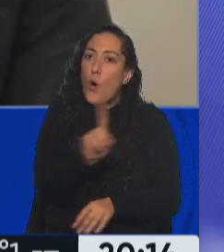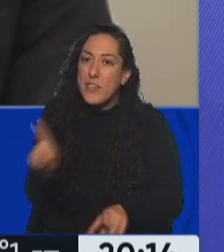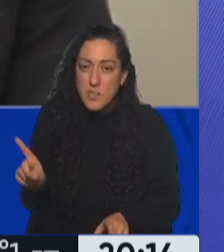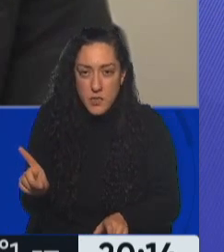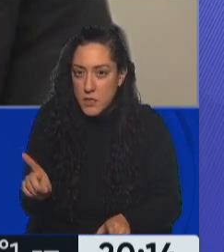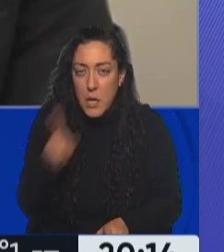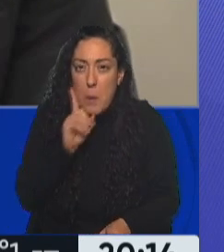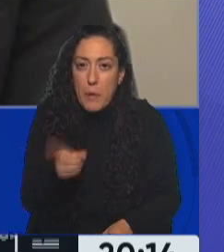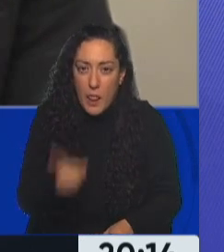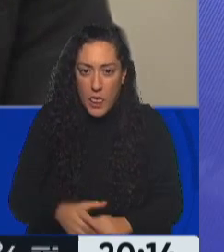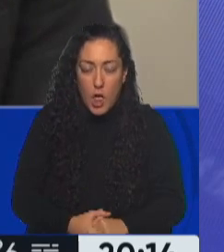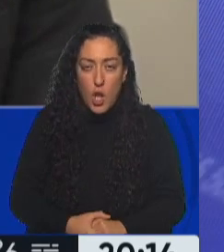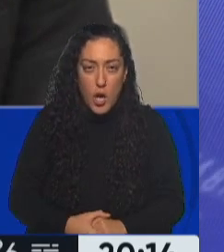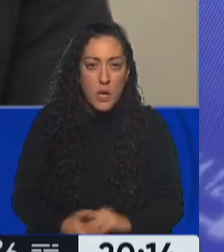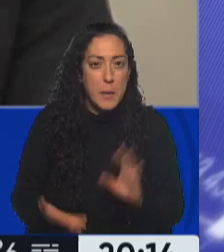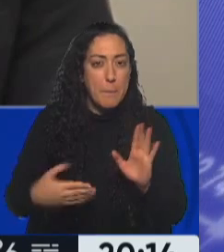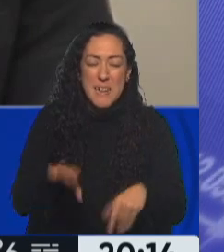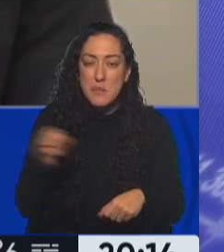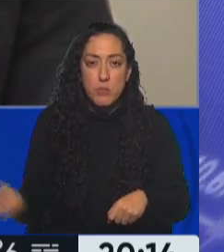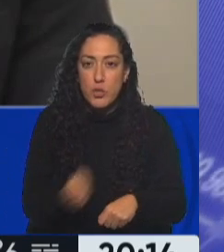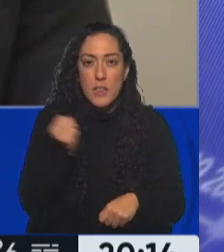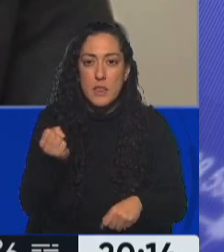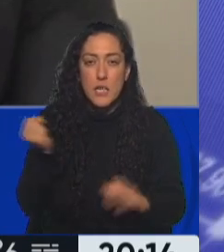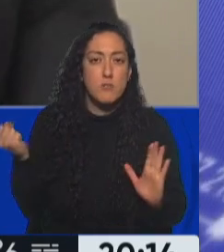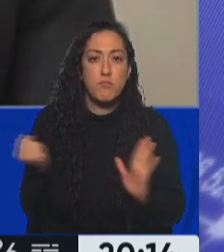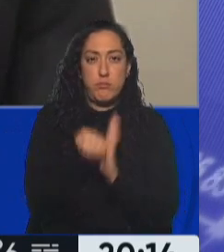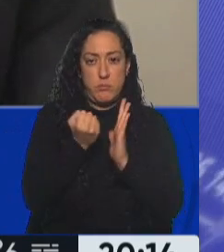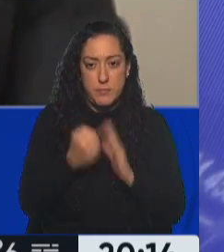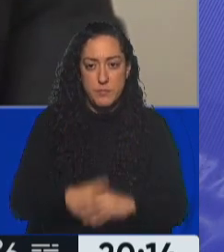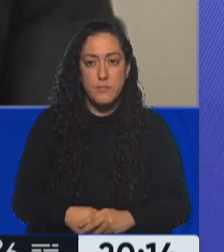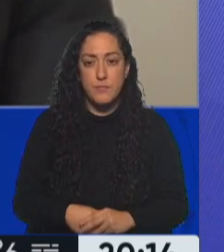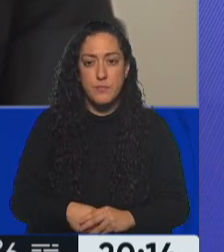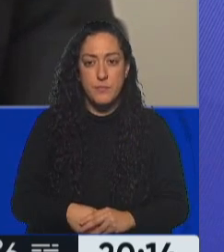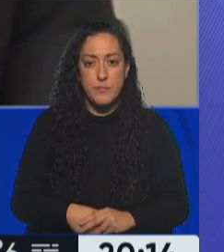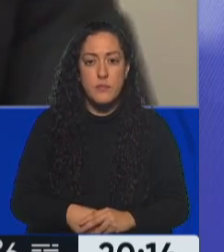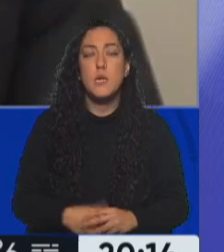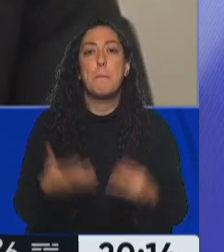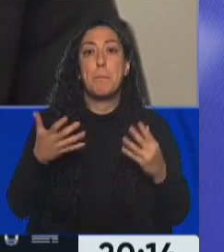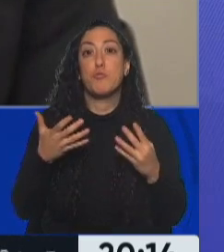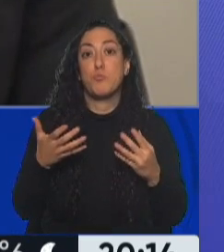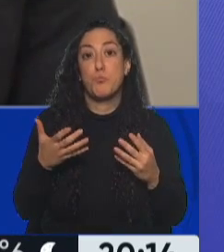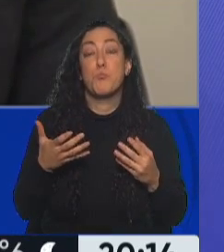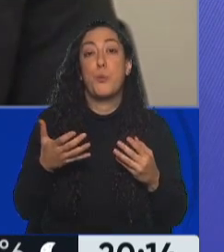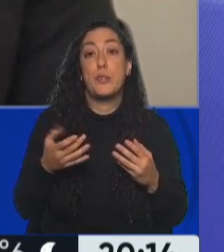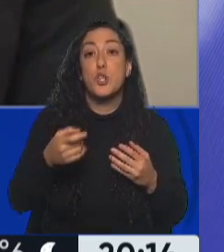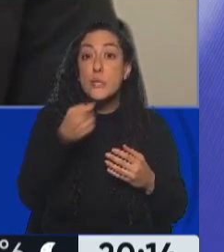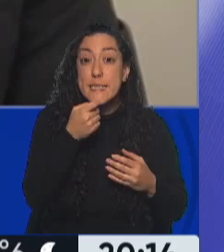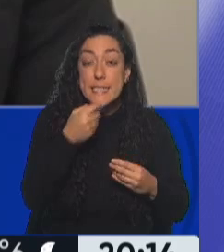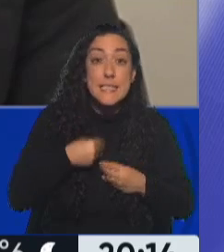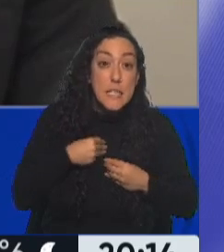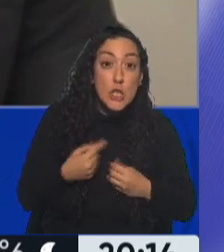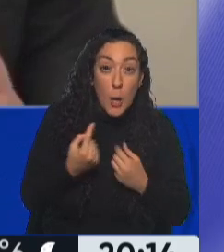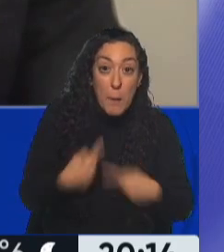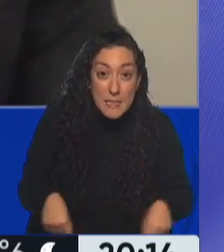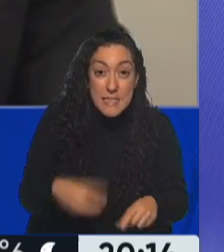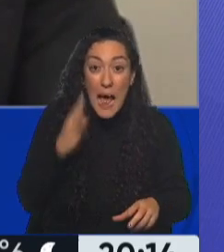riesgo. Esos son como los dos hitos quizás más importantes en el área de aprehensión y por supuesto consultar frente a cualquier síntoma.